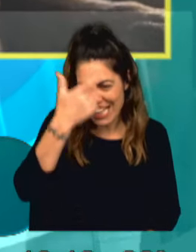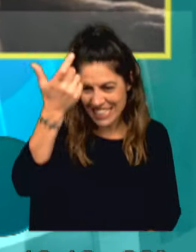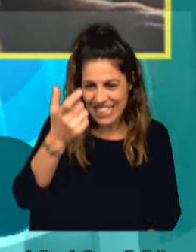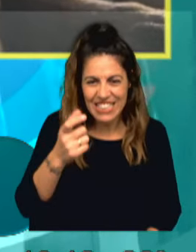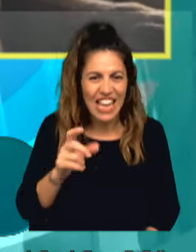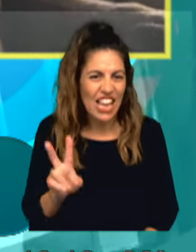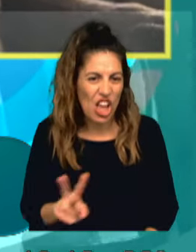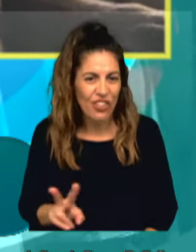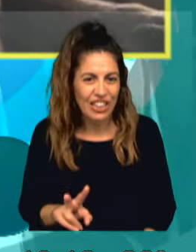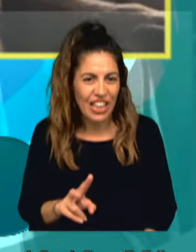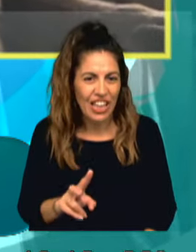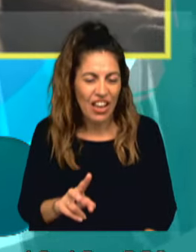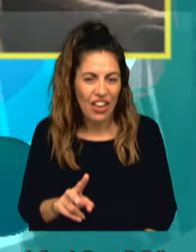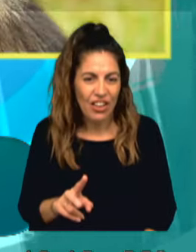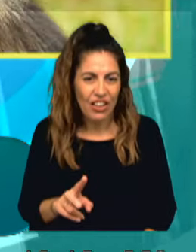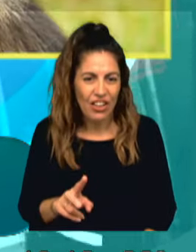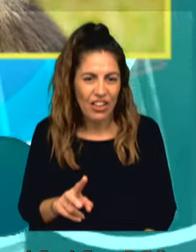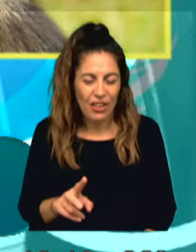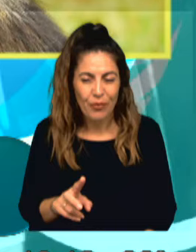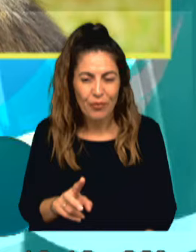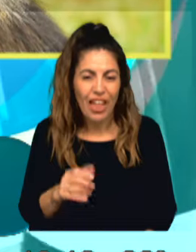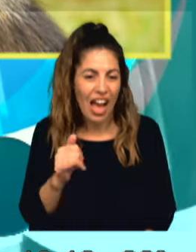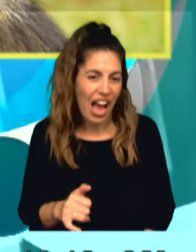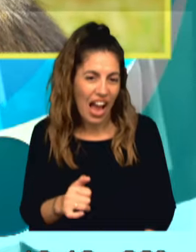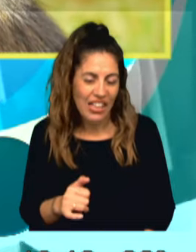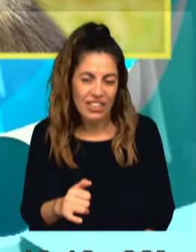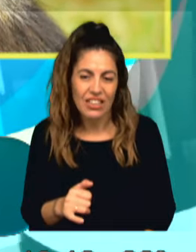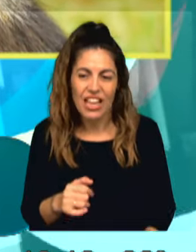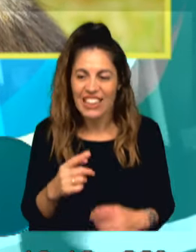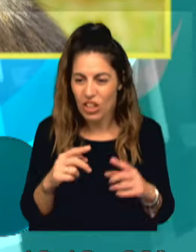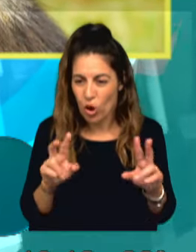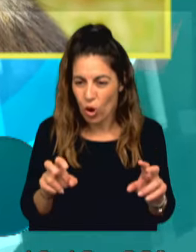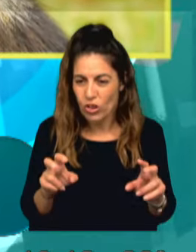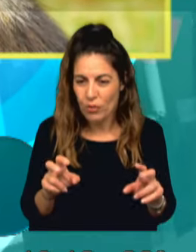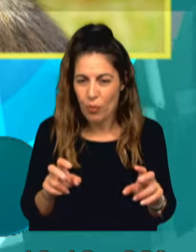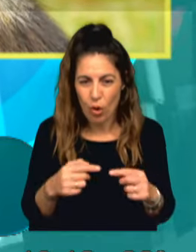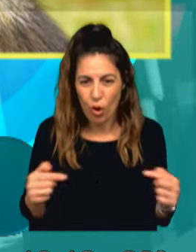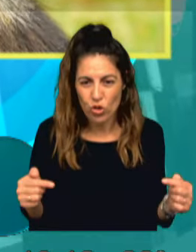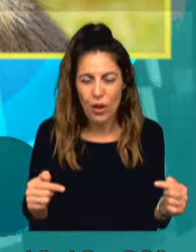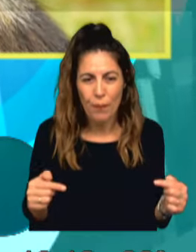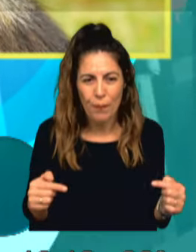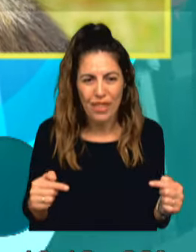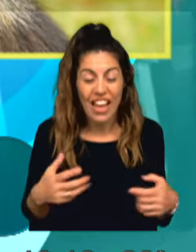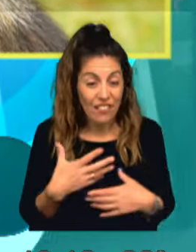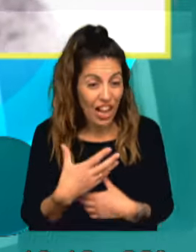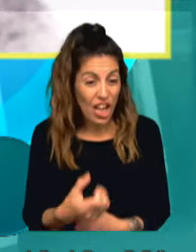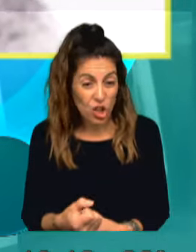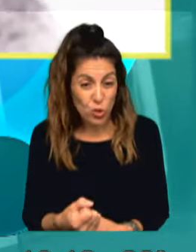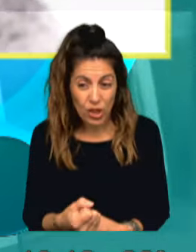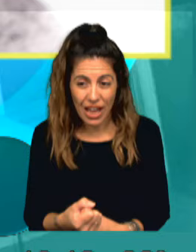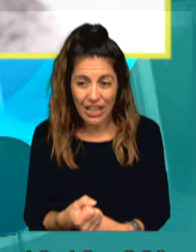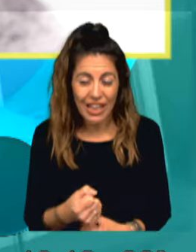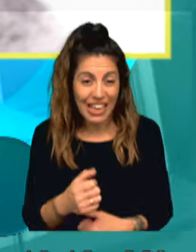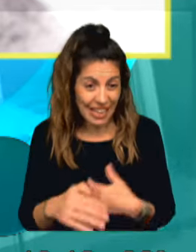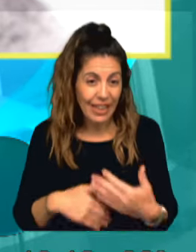veterinaria si bien venimos atrás de de los humanos hay algunas cuestiones que que que van a ayudar si se quiere en